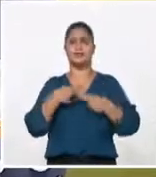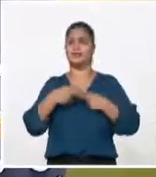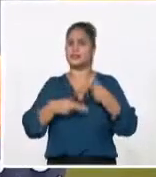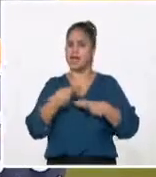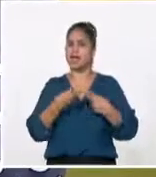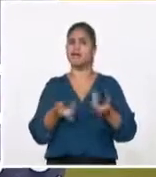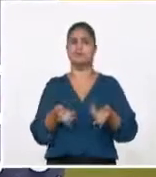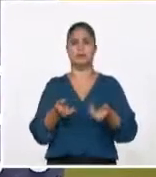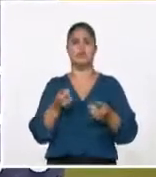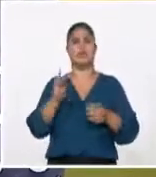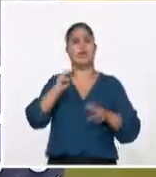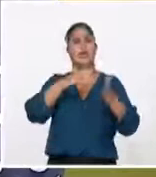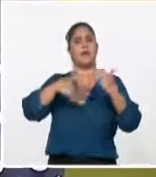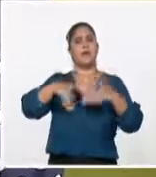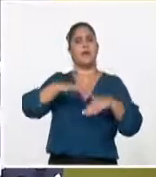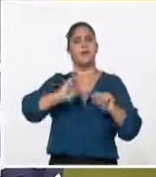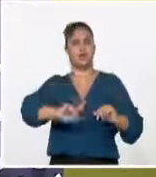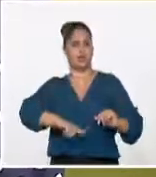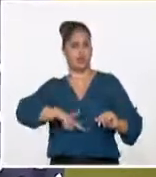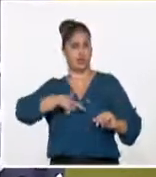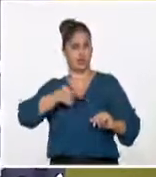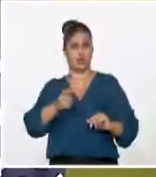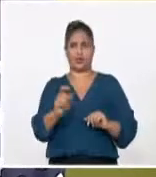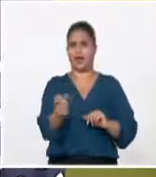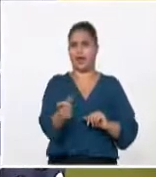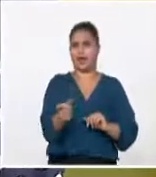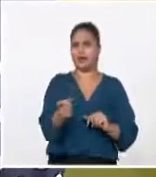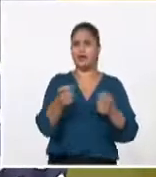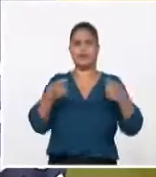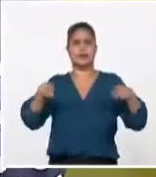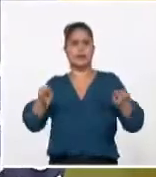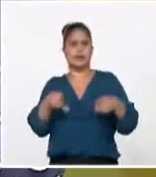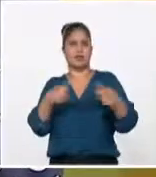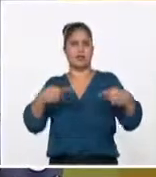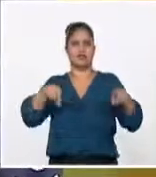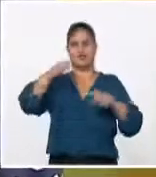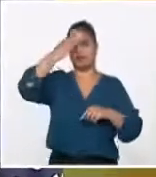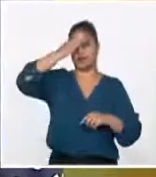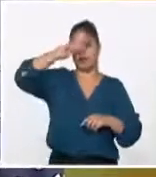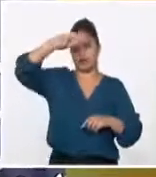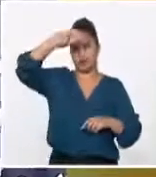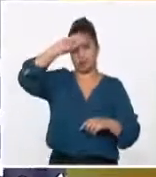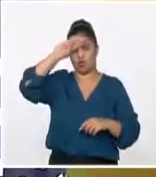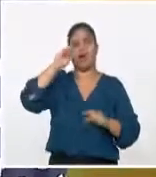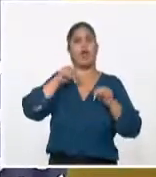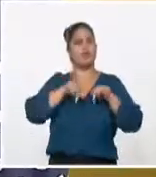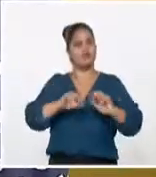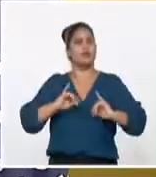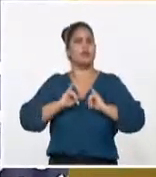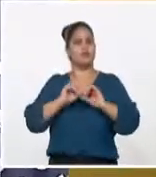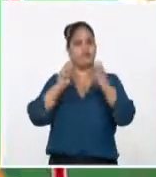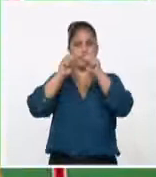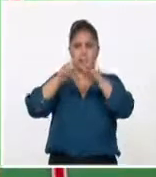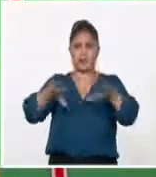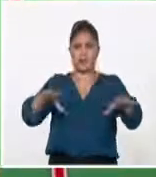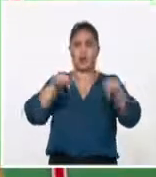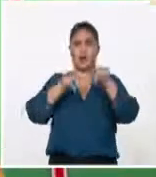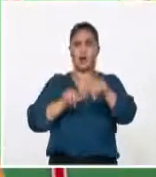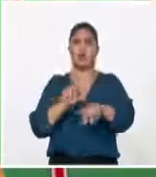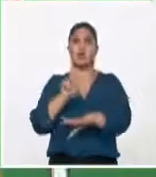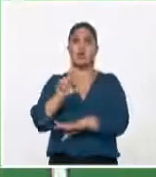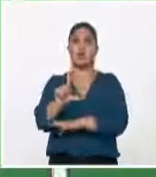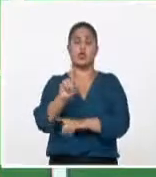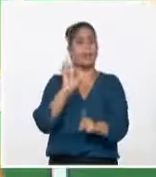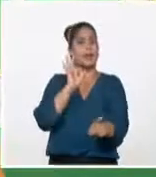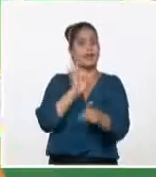de Cultura y el canal Clave de la Televisión Cubana transmiten lo que acontece en cada jornada. Este lunes comenzó el Congreso de Pensamiento Memoria